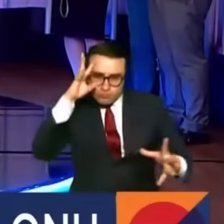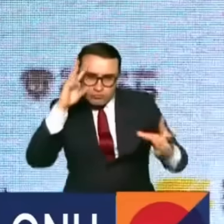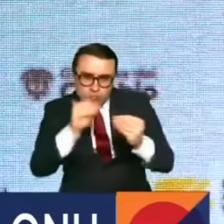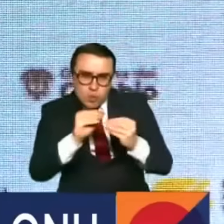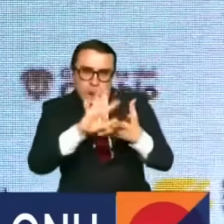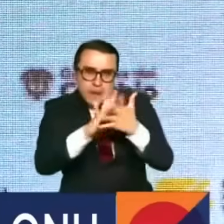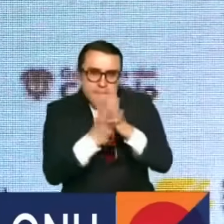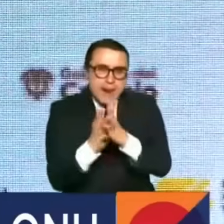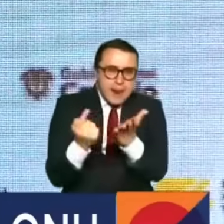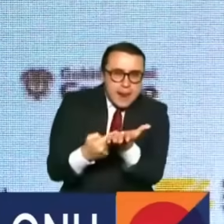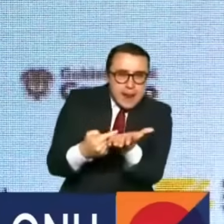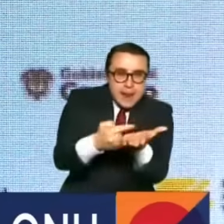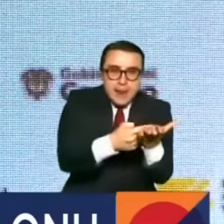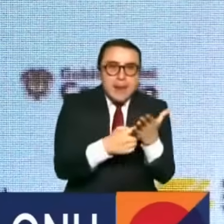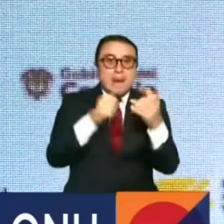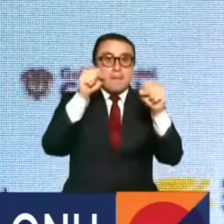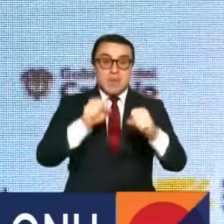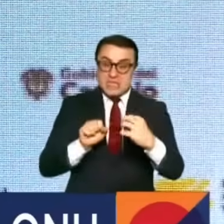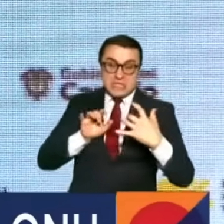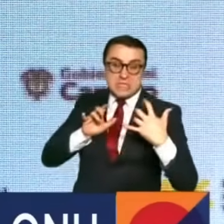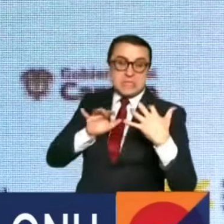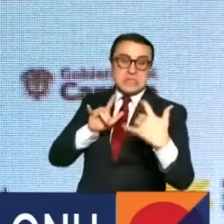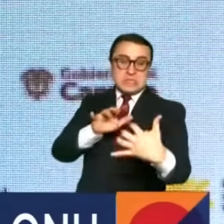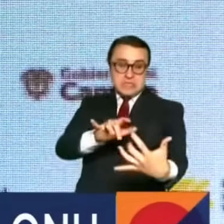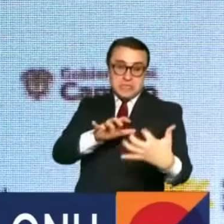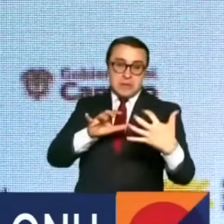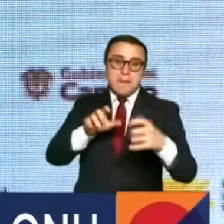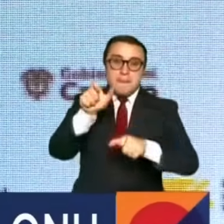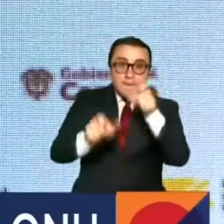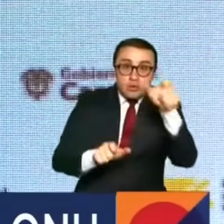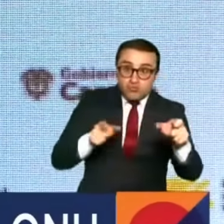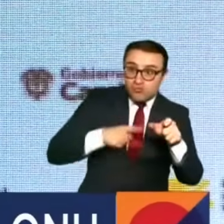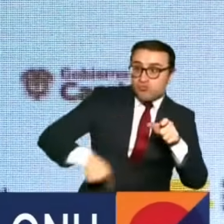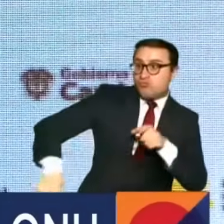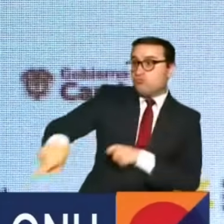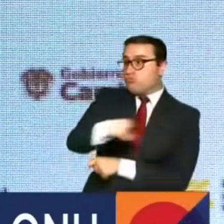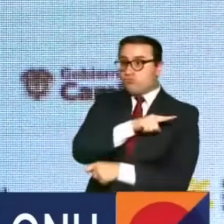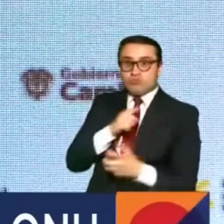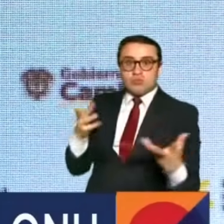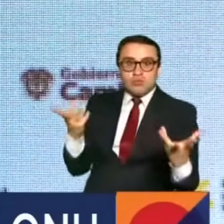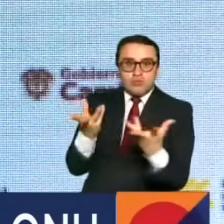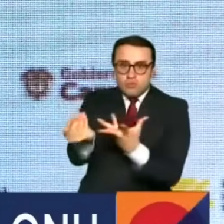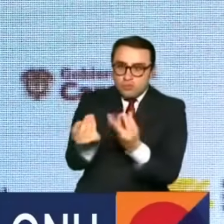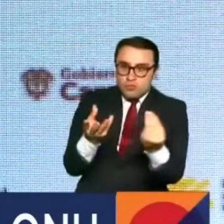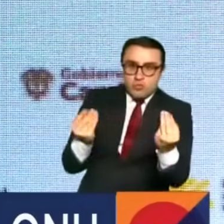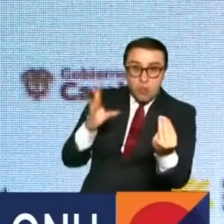paz que permitió sacar de la guerra varios hombres que conformaban los